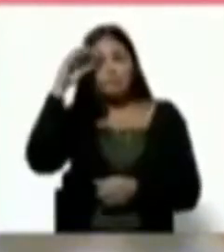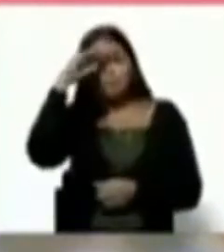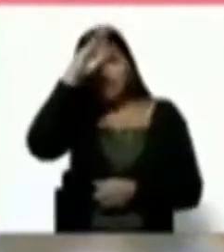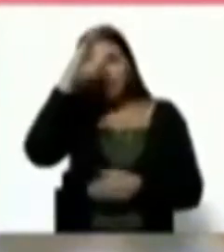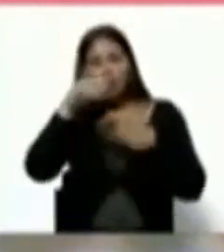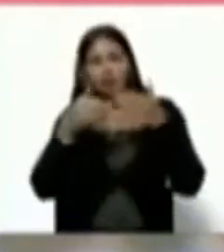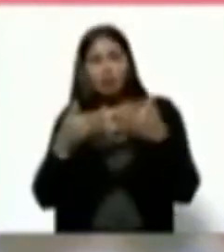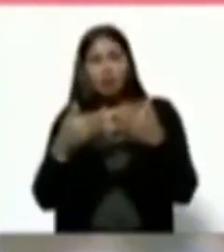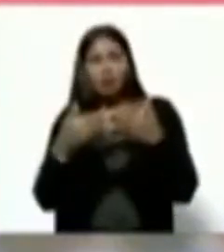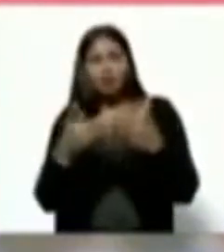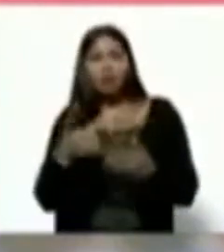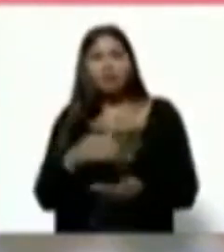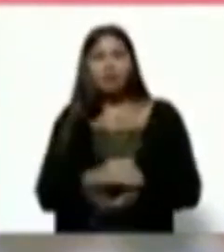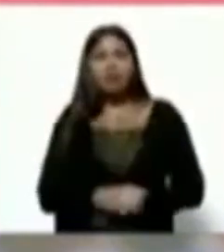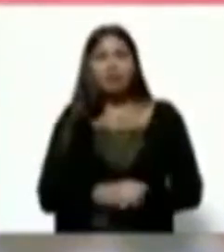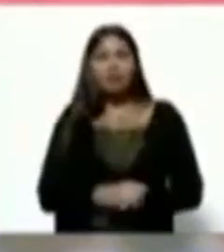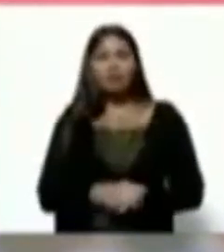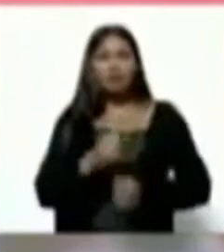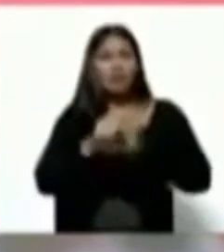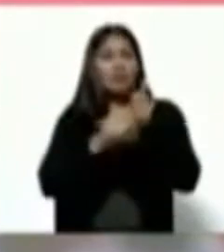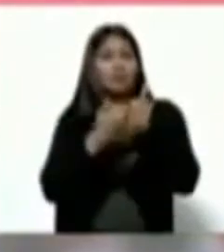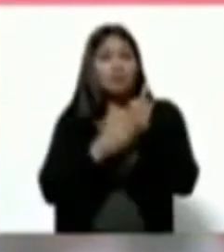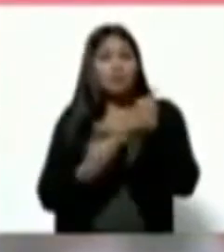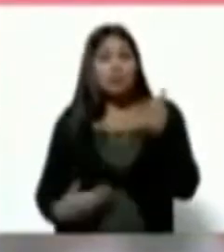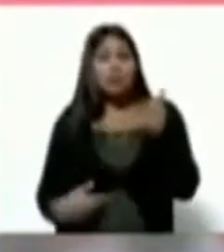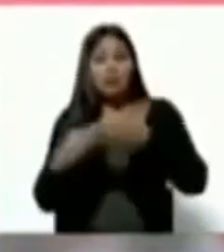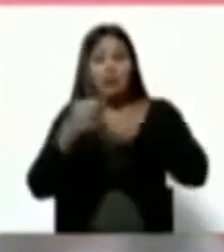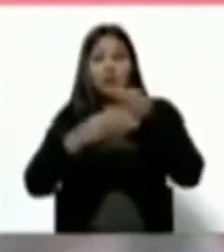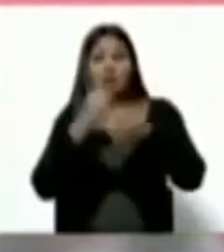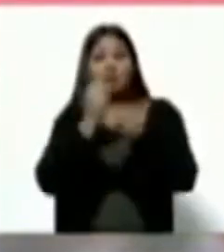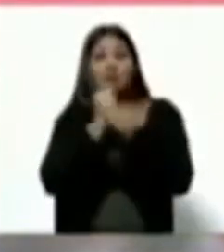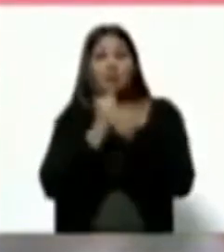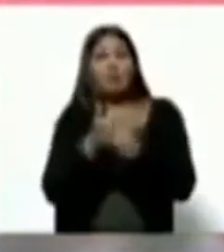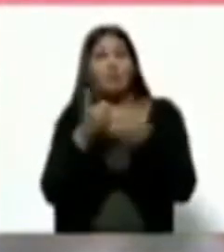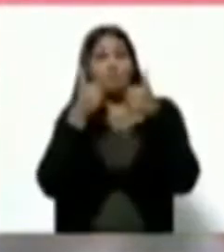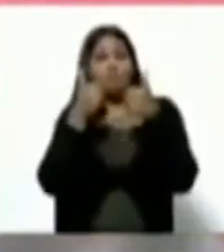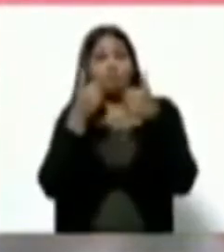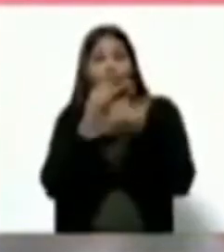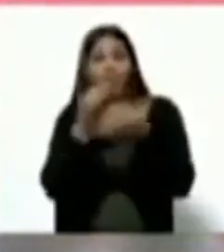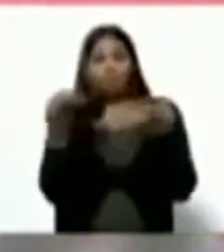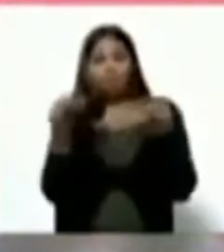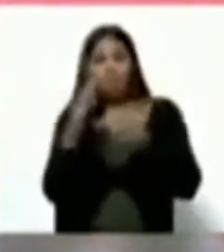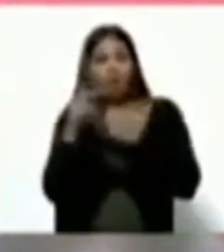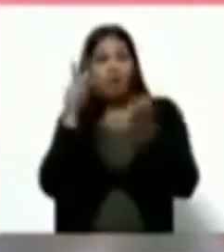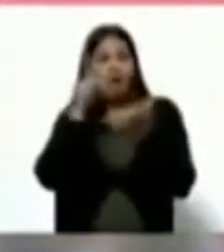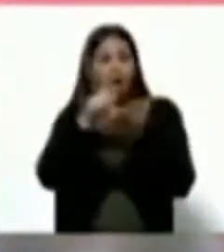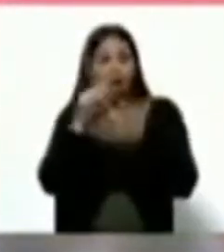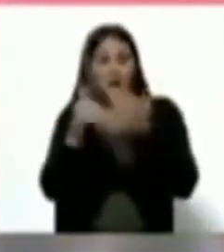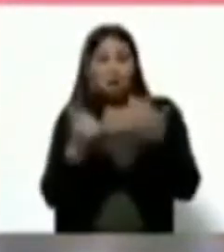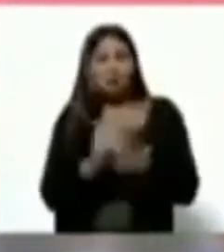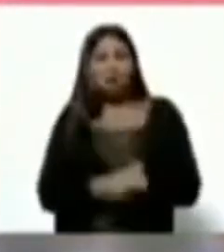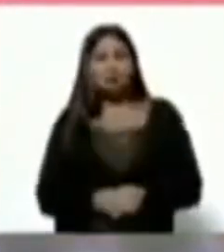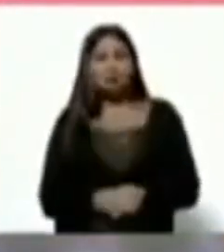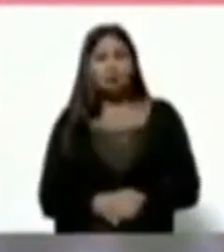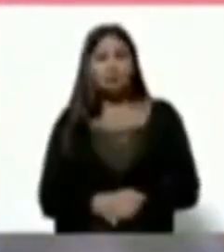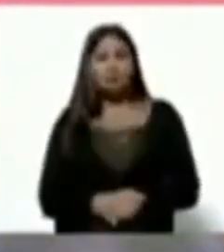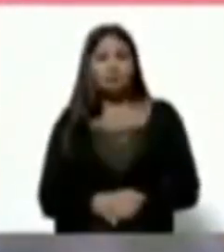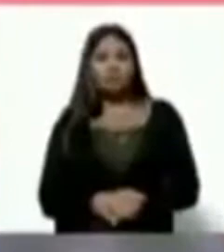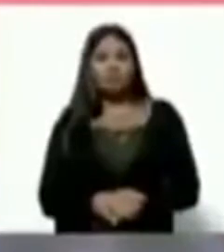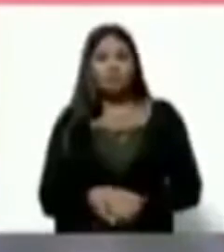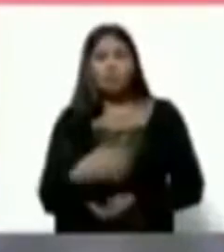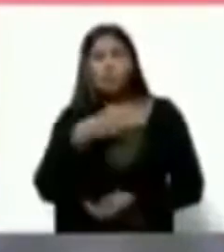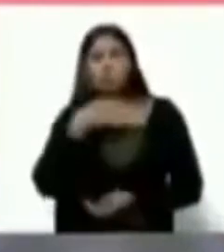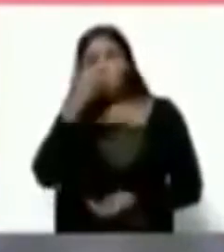la señora Márquez han hecho un gran trabajo para llegar hasta donde han llegado, no